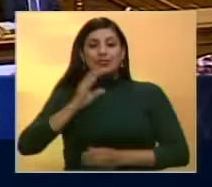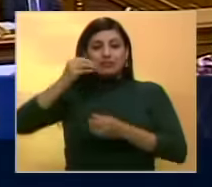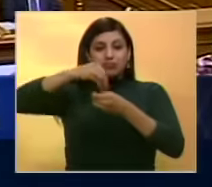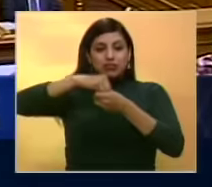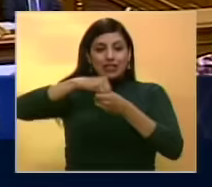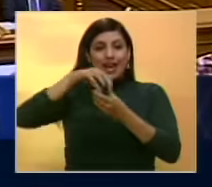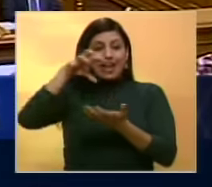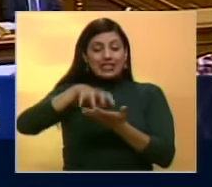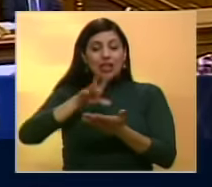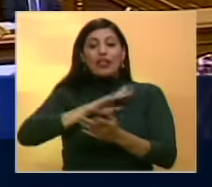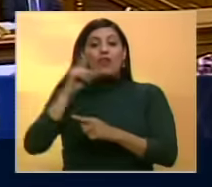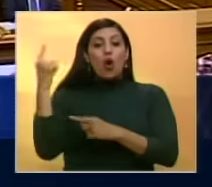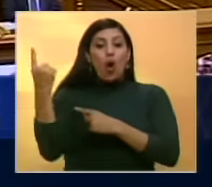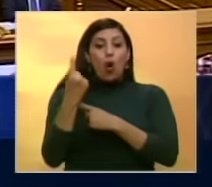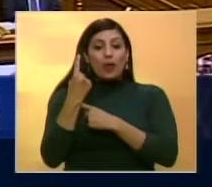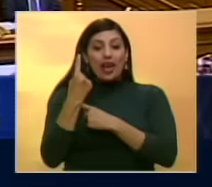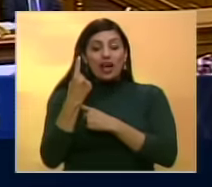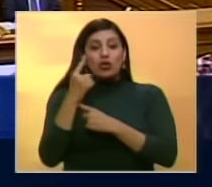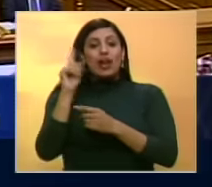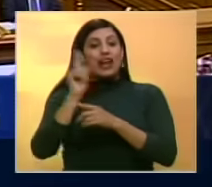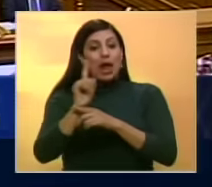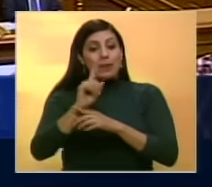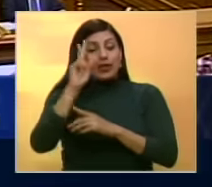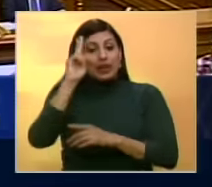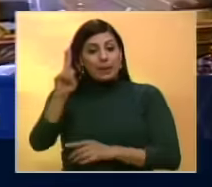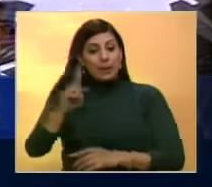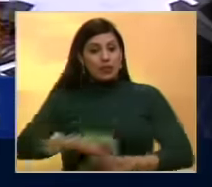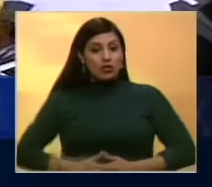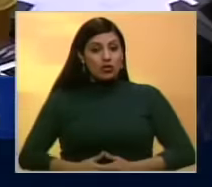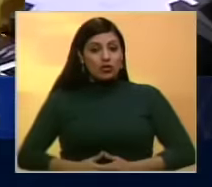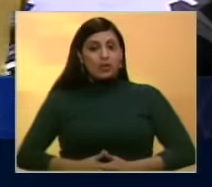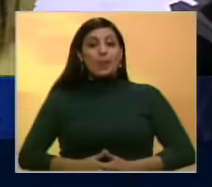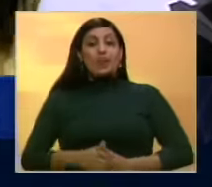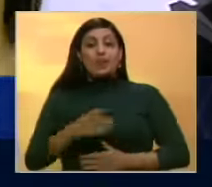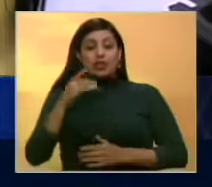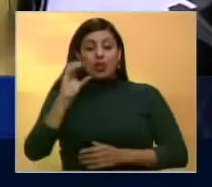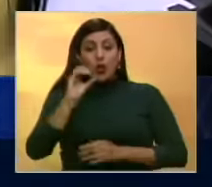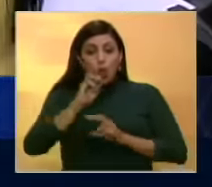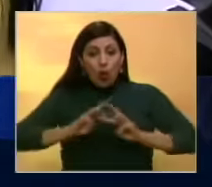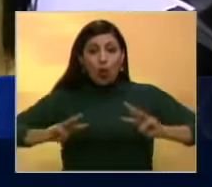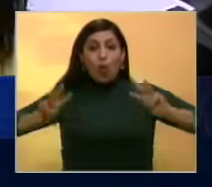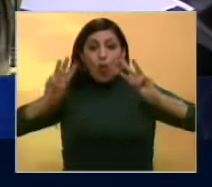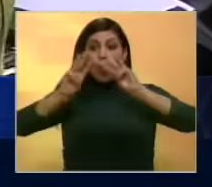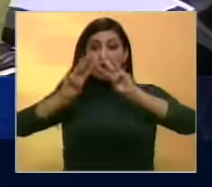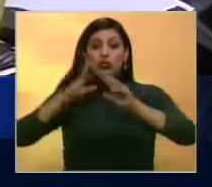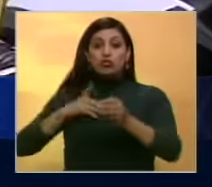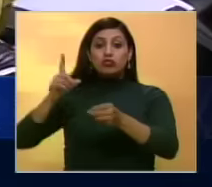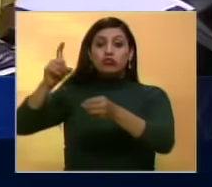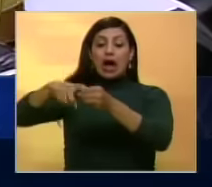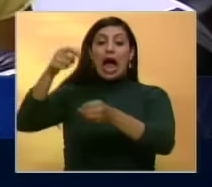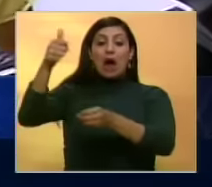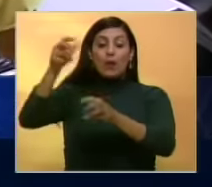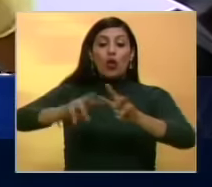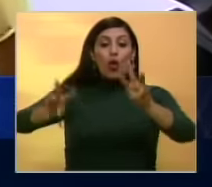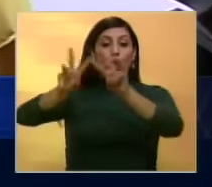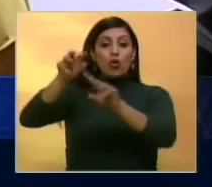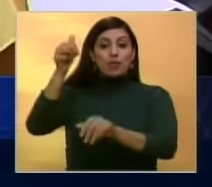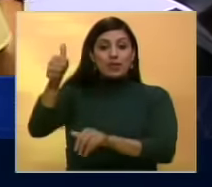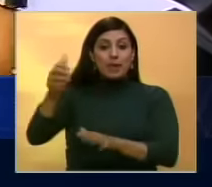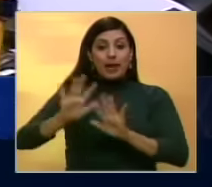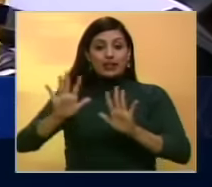por el estado son de obligatorio e inmediato cumplimiento sirve la ONU cuando queremos ser miembros del comité de Derechos